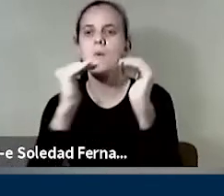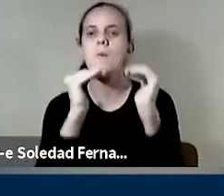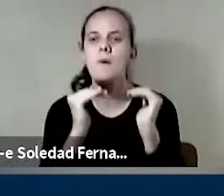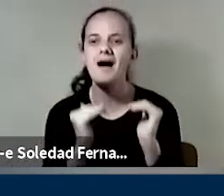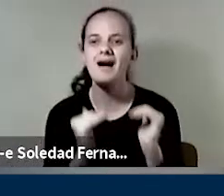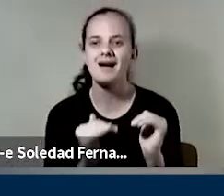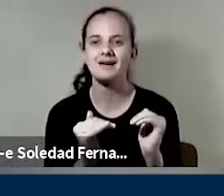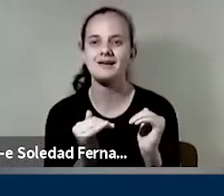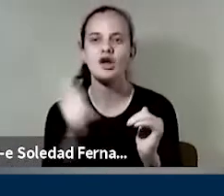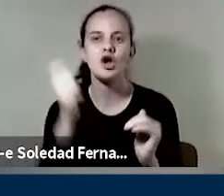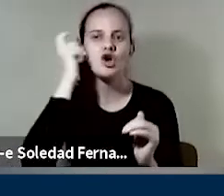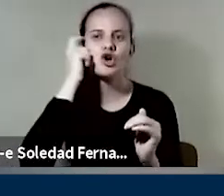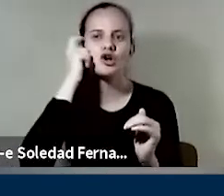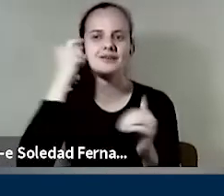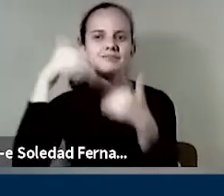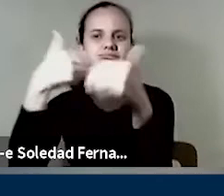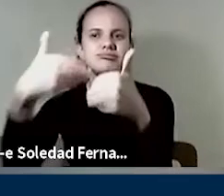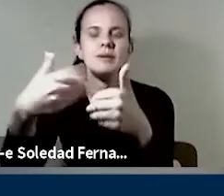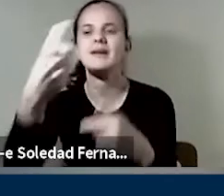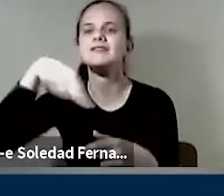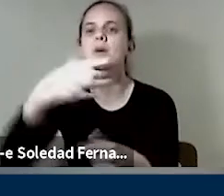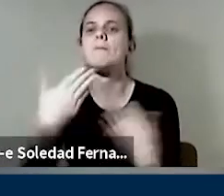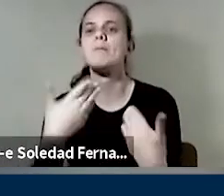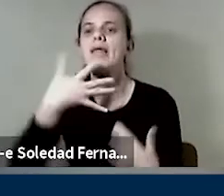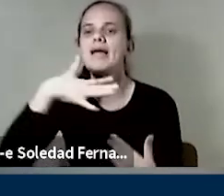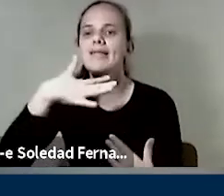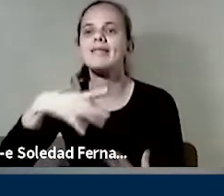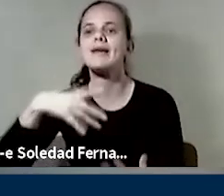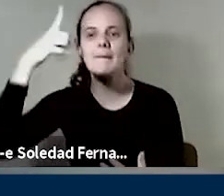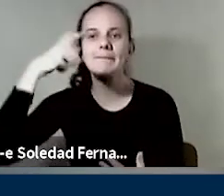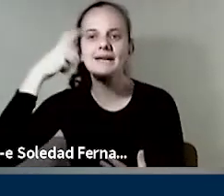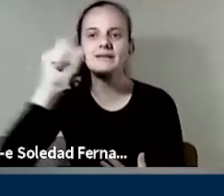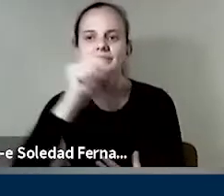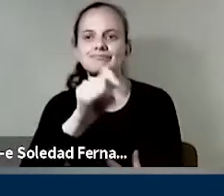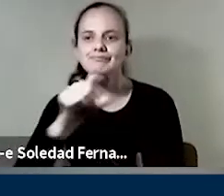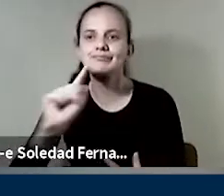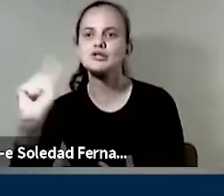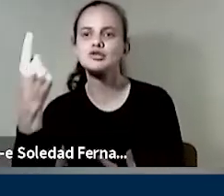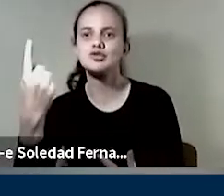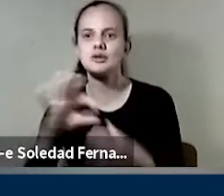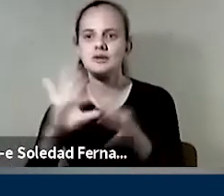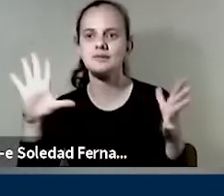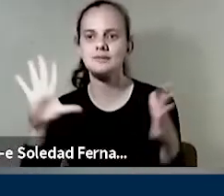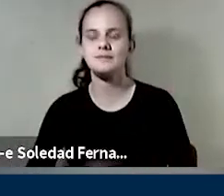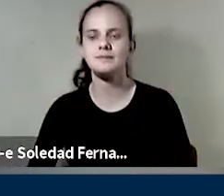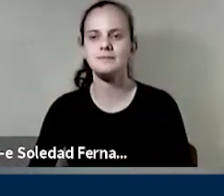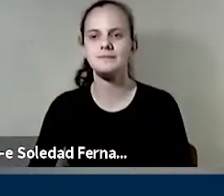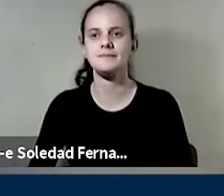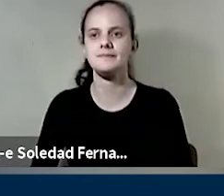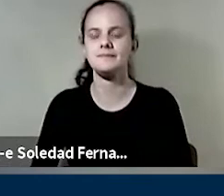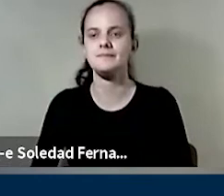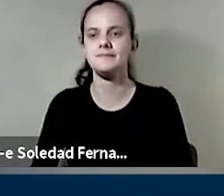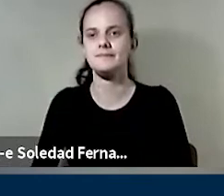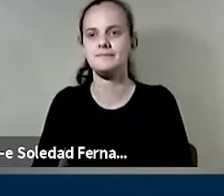productos digitales, entender, bajar los que sean las cargas cognitivas de lo que estamos presentando a los usuarios para que los usuarios puedan aprender por